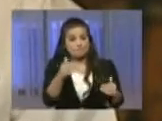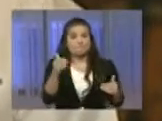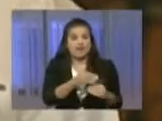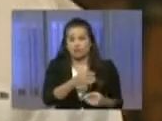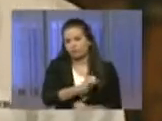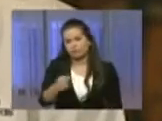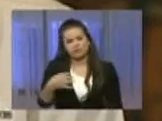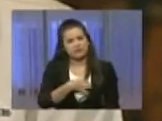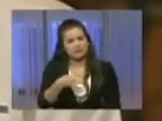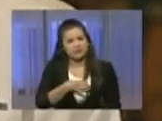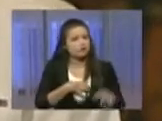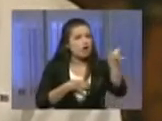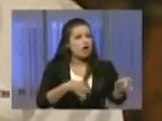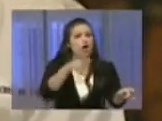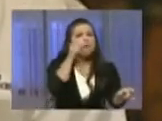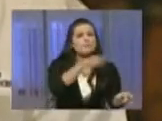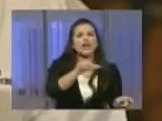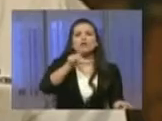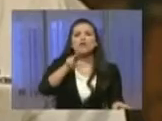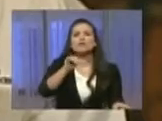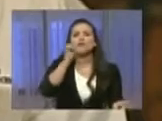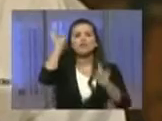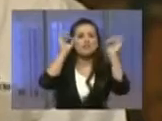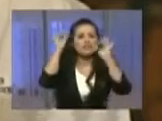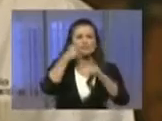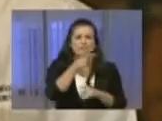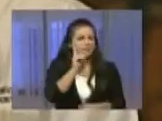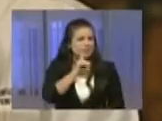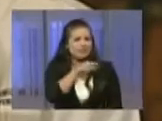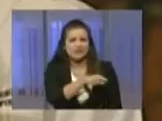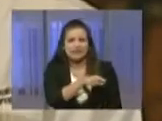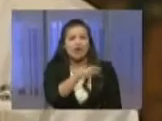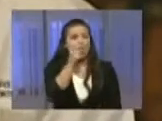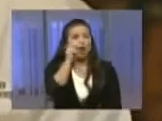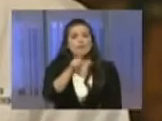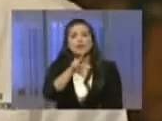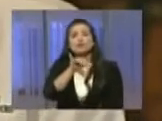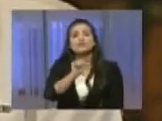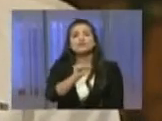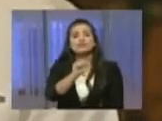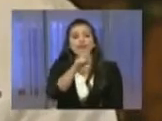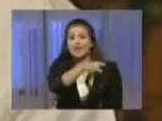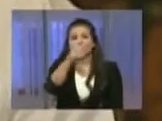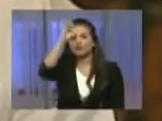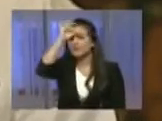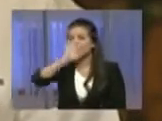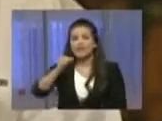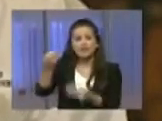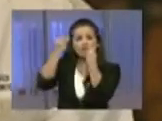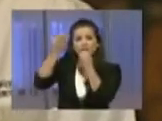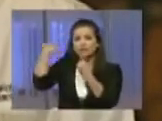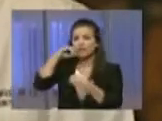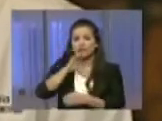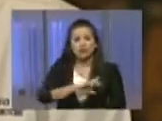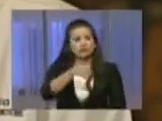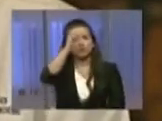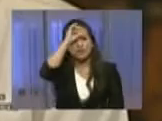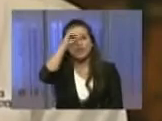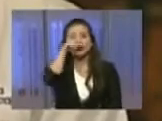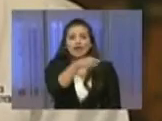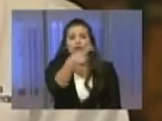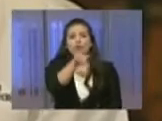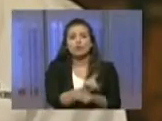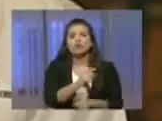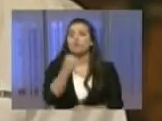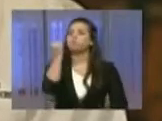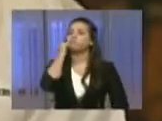diga seor Luis emilo rondón no tiene absolutamente ningún valor Porque seor Luis emili rondón se olvidó de lo que aprendió en materia electoral y ahora no es otra cosa que un Vocero de